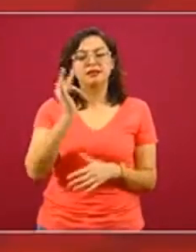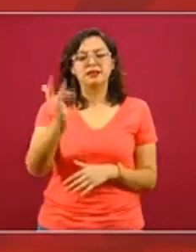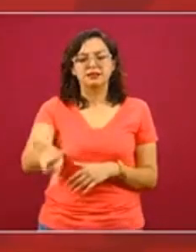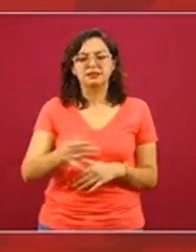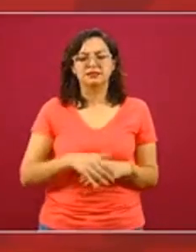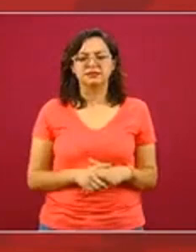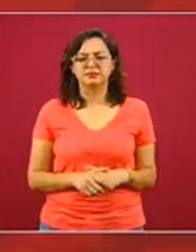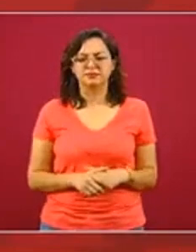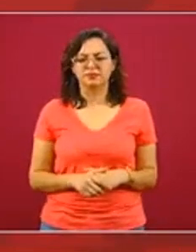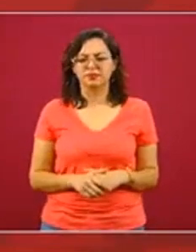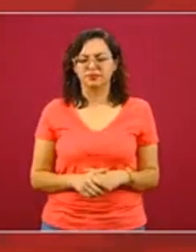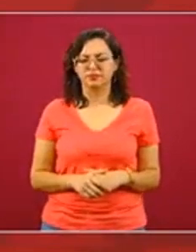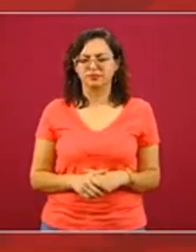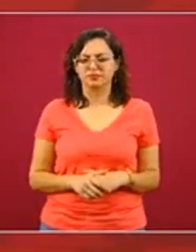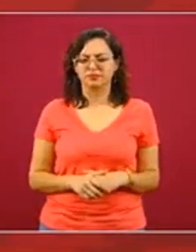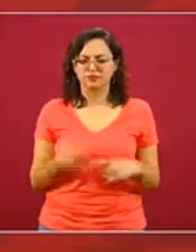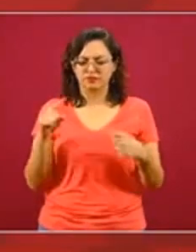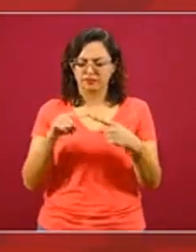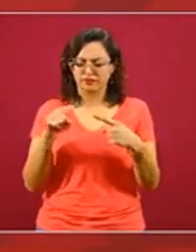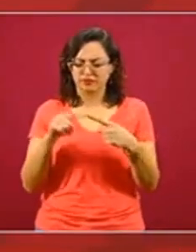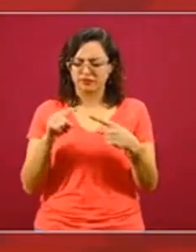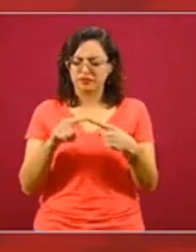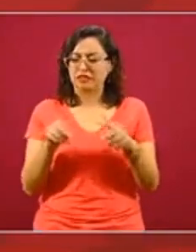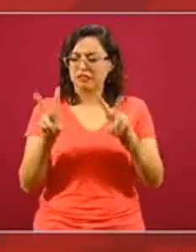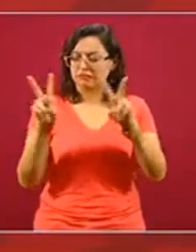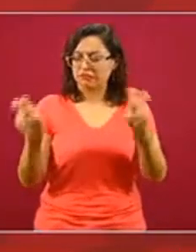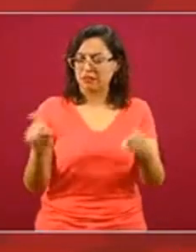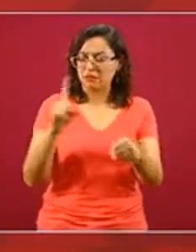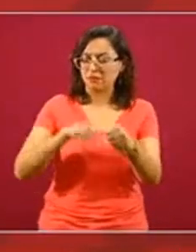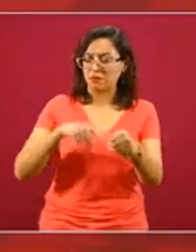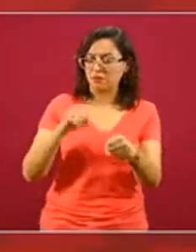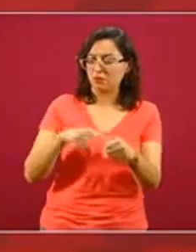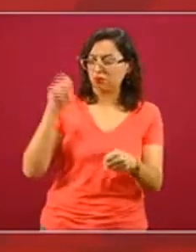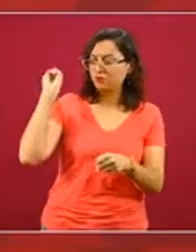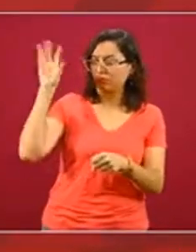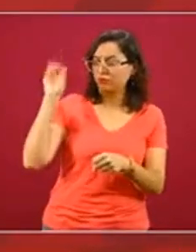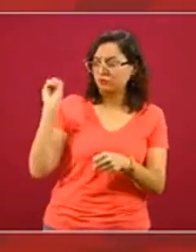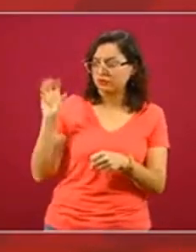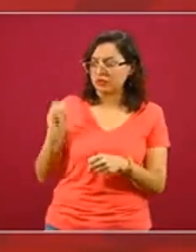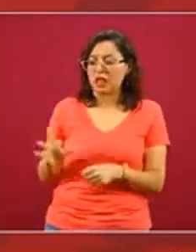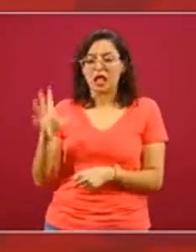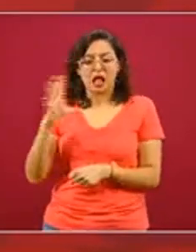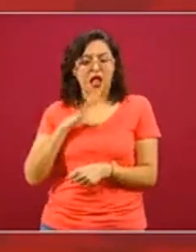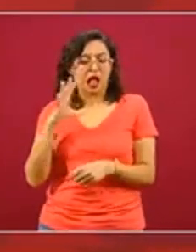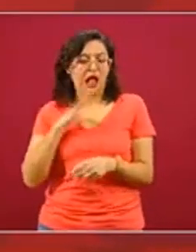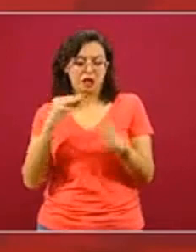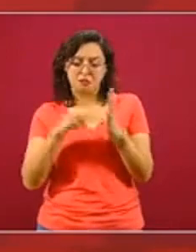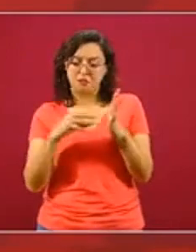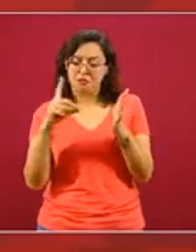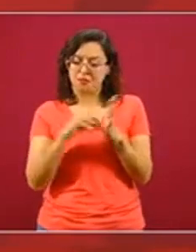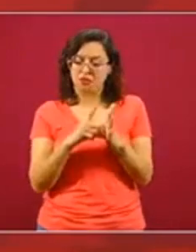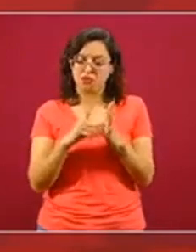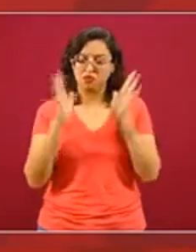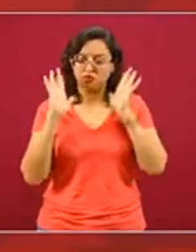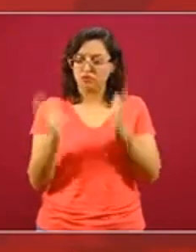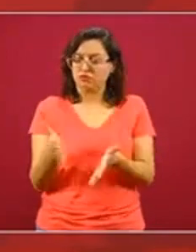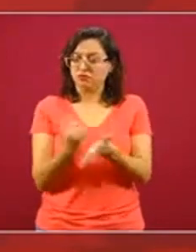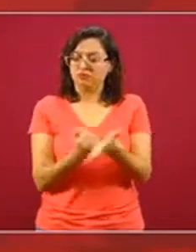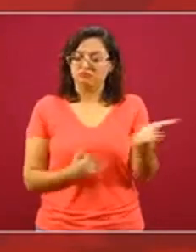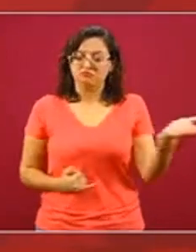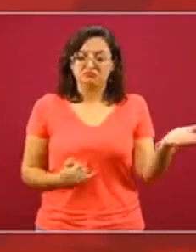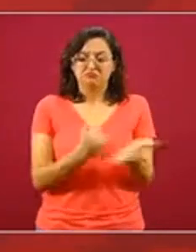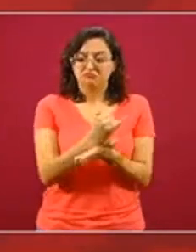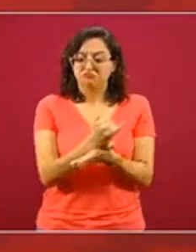contesto primero su primera pregunta sobre el semáforo. Esta es la metodología que tenemos, y en todo